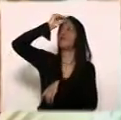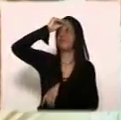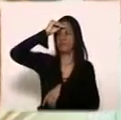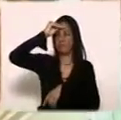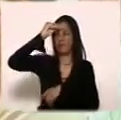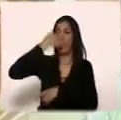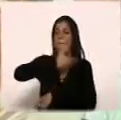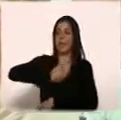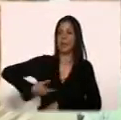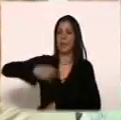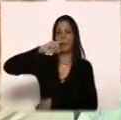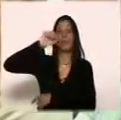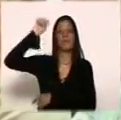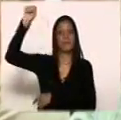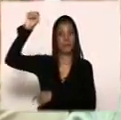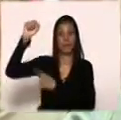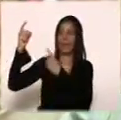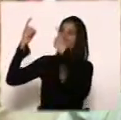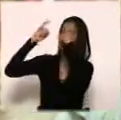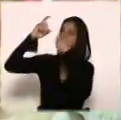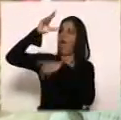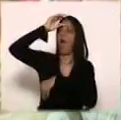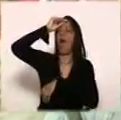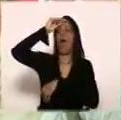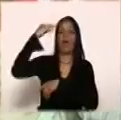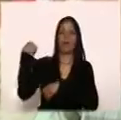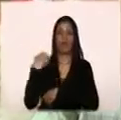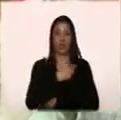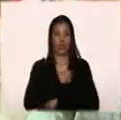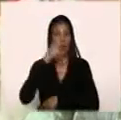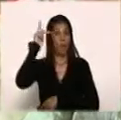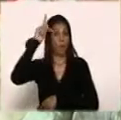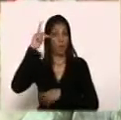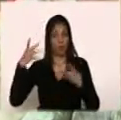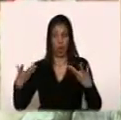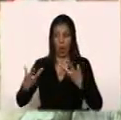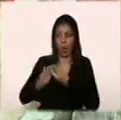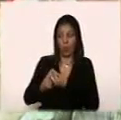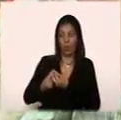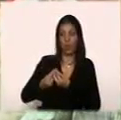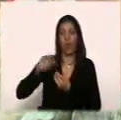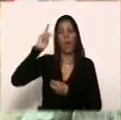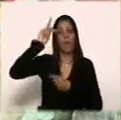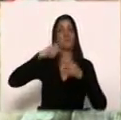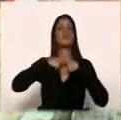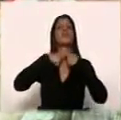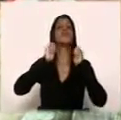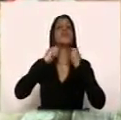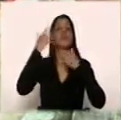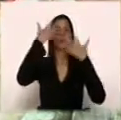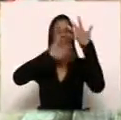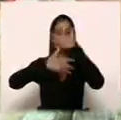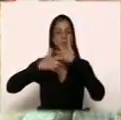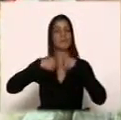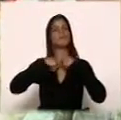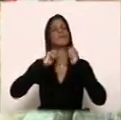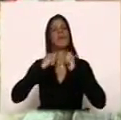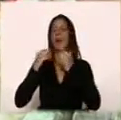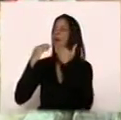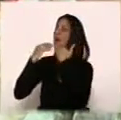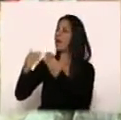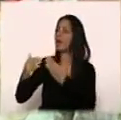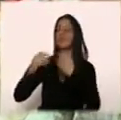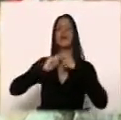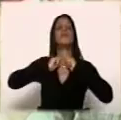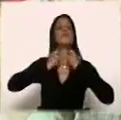nuestro presidente obrero Nicolás Maduro, y a partir de ese momento, junto con el profesor Aristóbal Isturia, a quien le extiendo mi